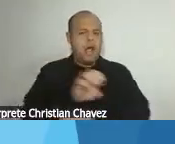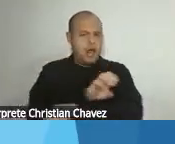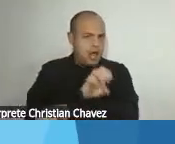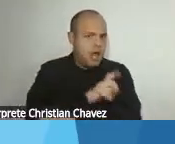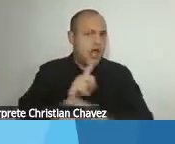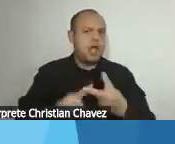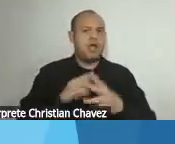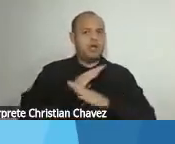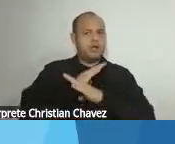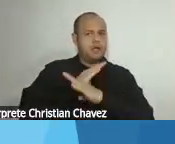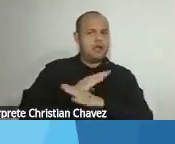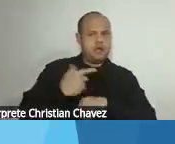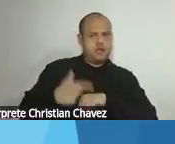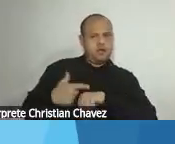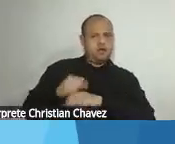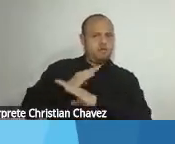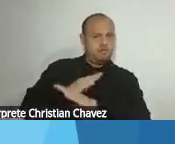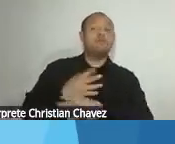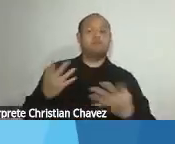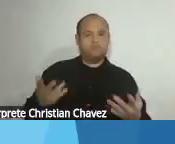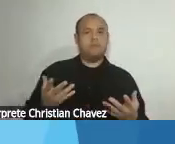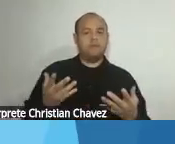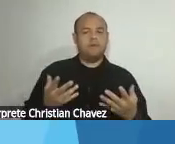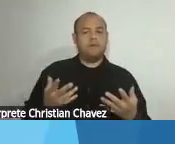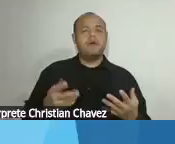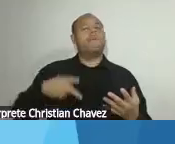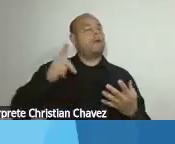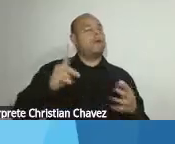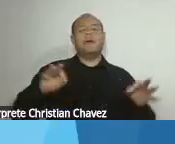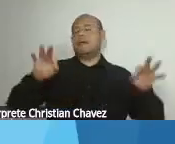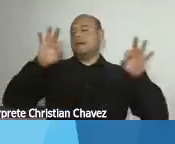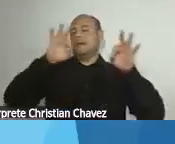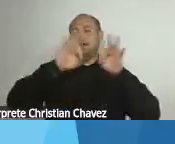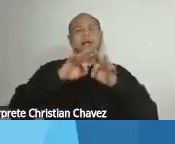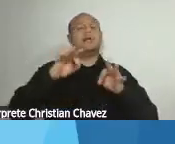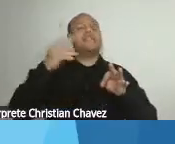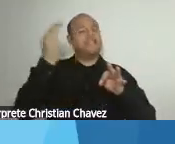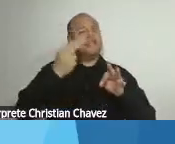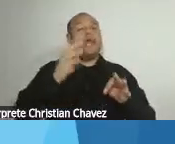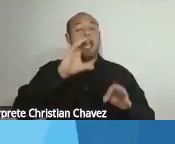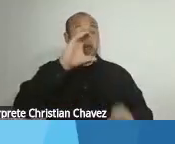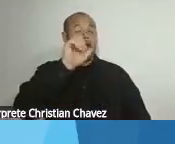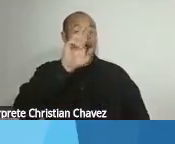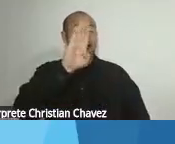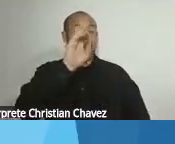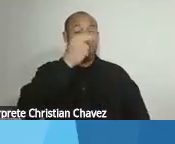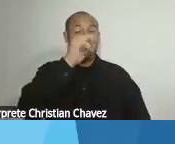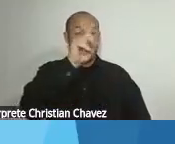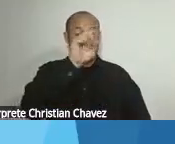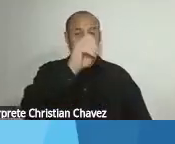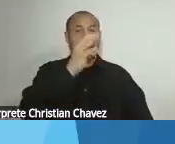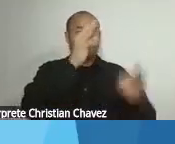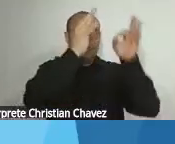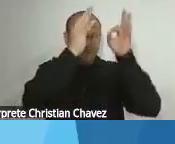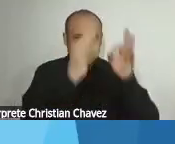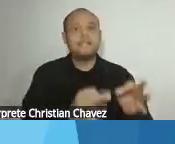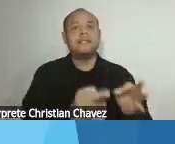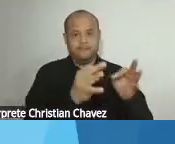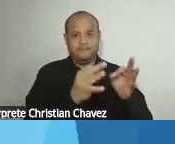aquí como punto importante es incluir aquel carbohidrato de calidad. ¿Ya?